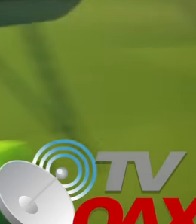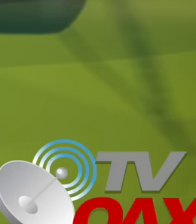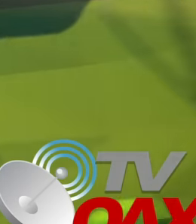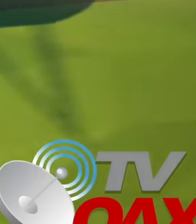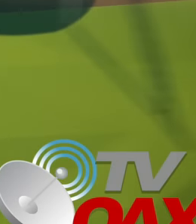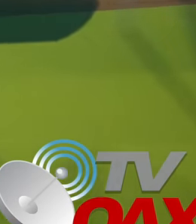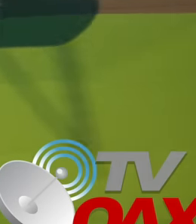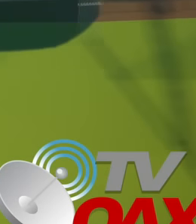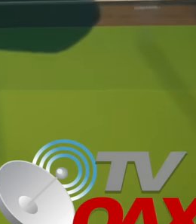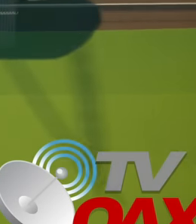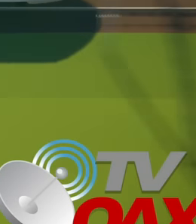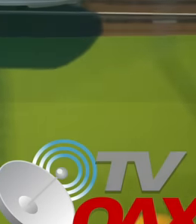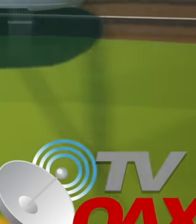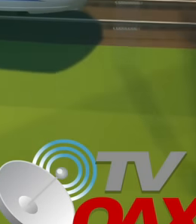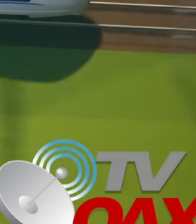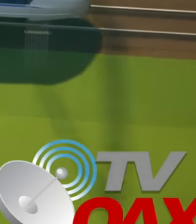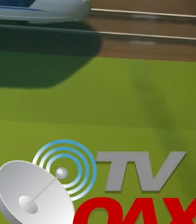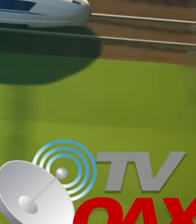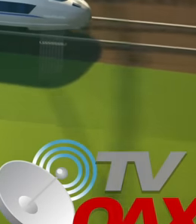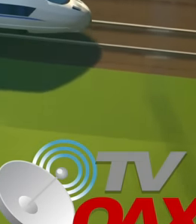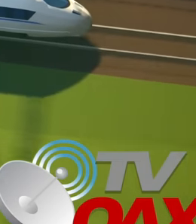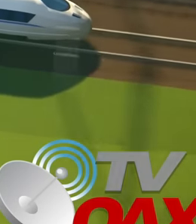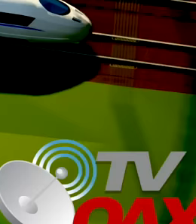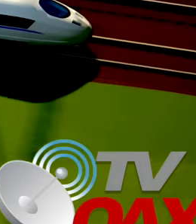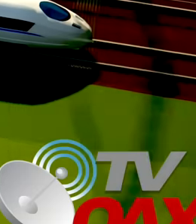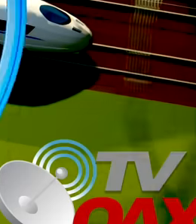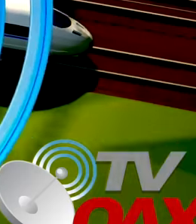con trenes.